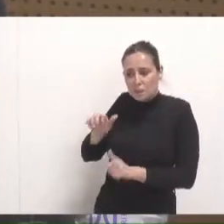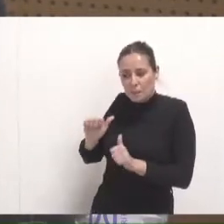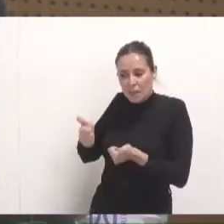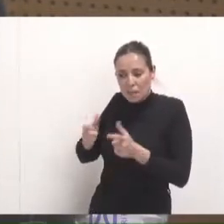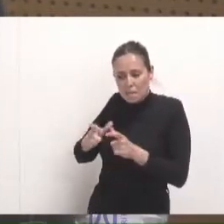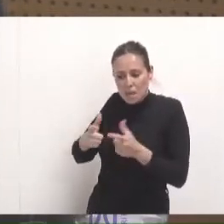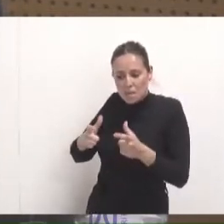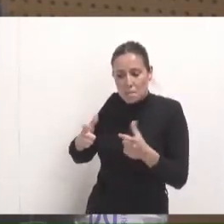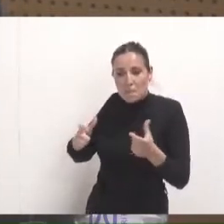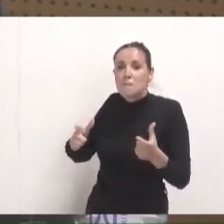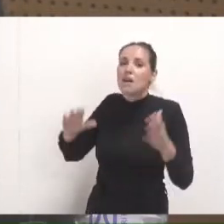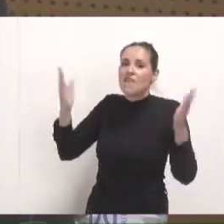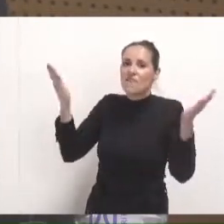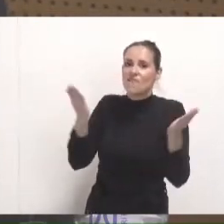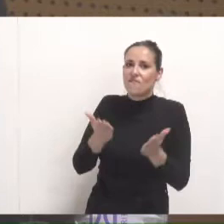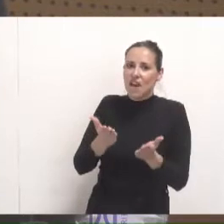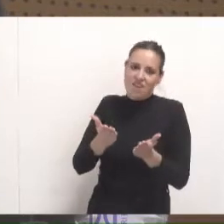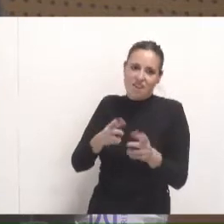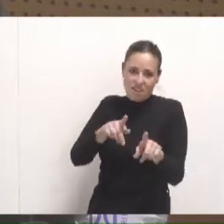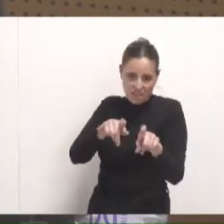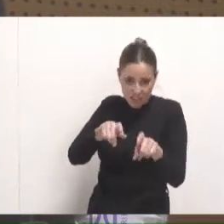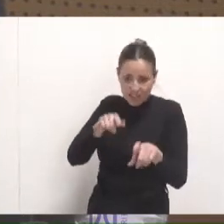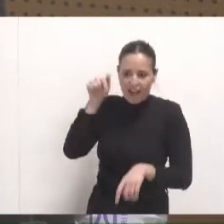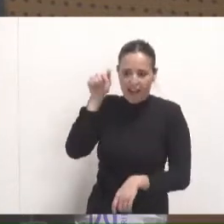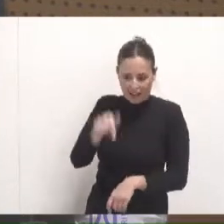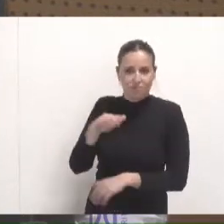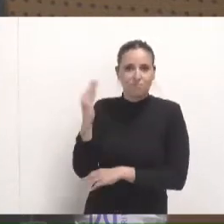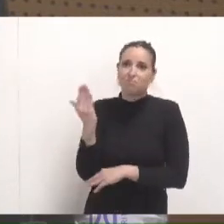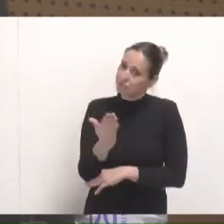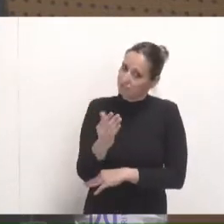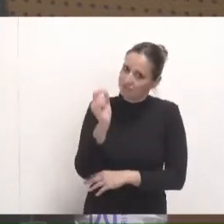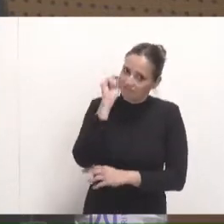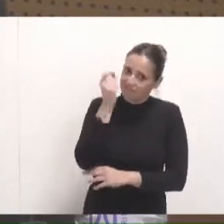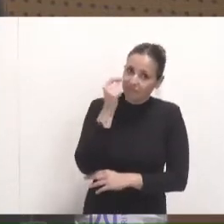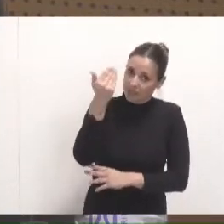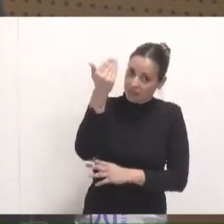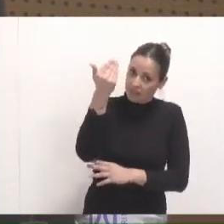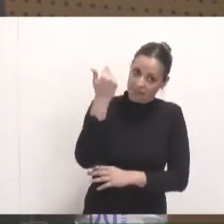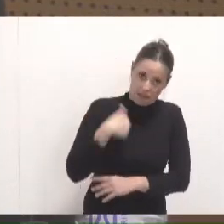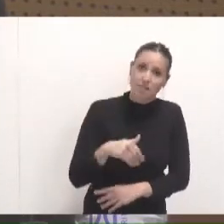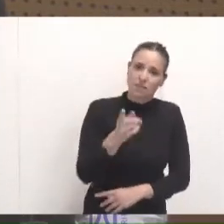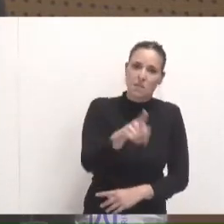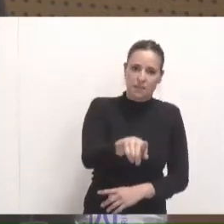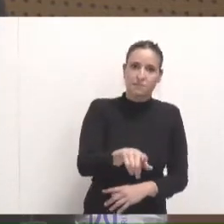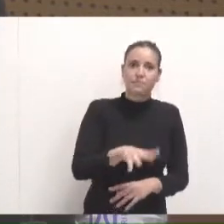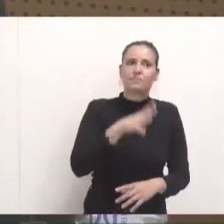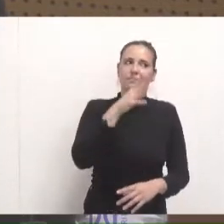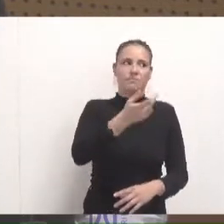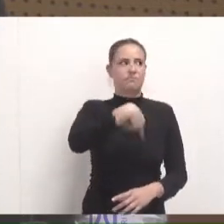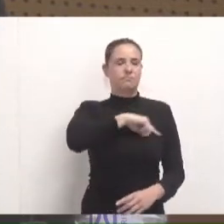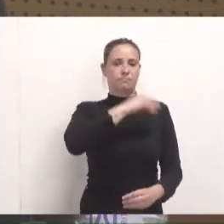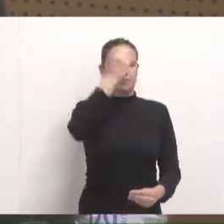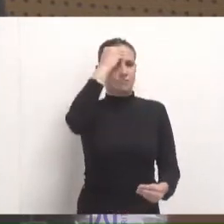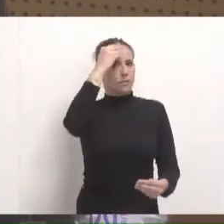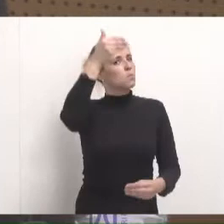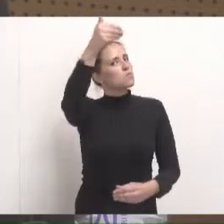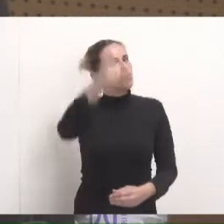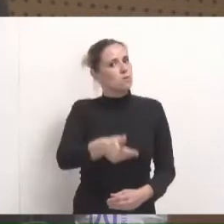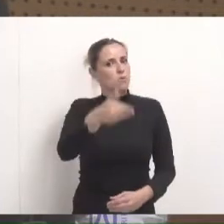¿no? Entonces, nos parecía muy importante, que del mismo modo en que los servicios de medio